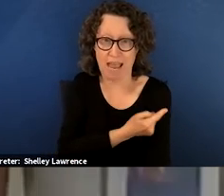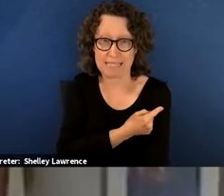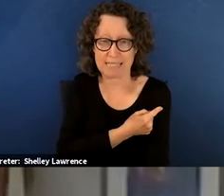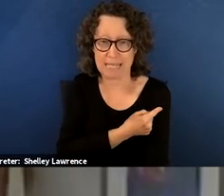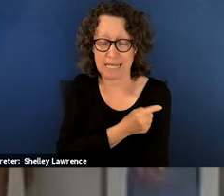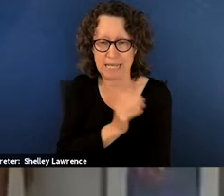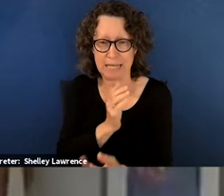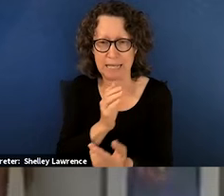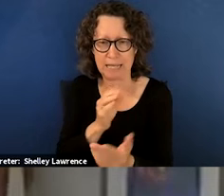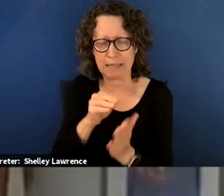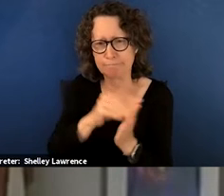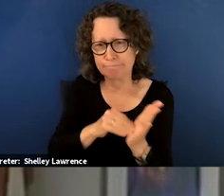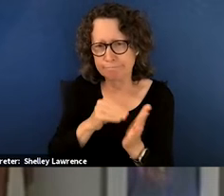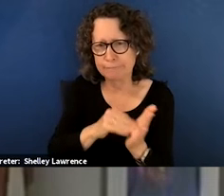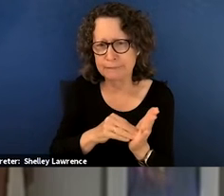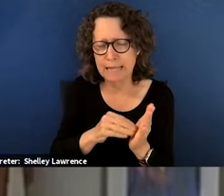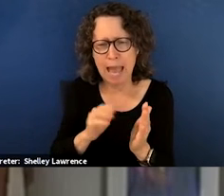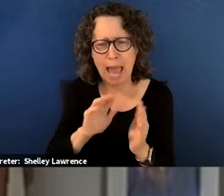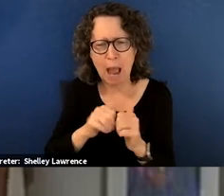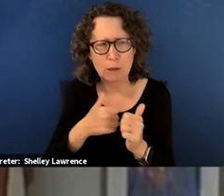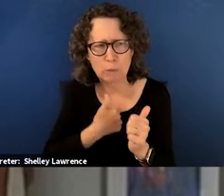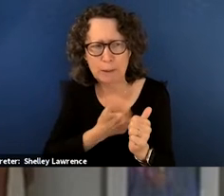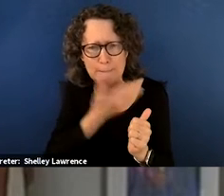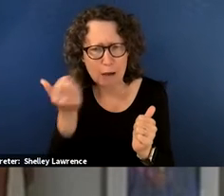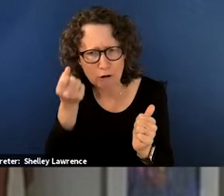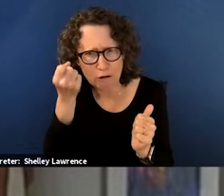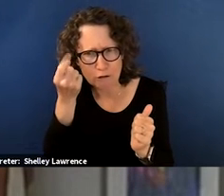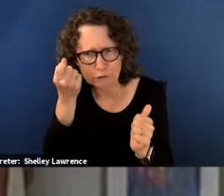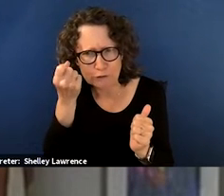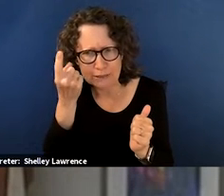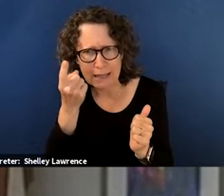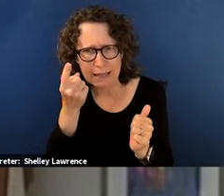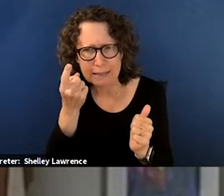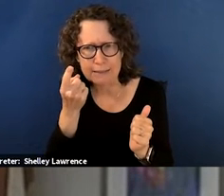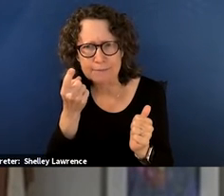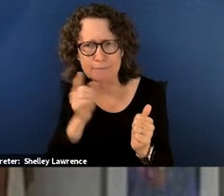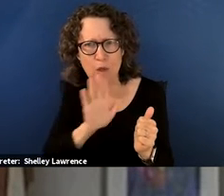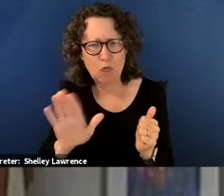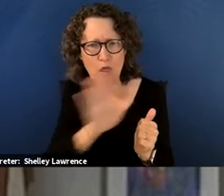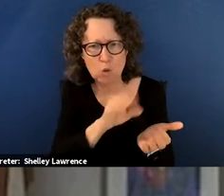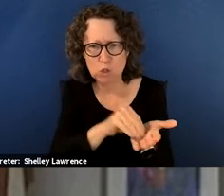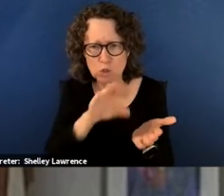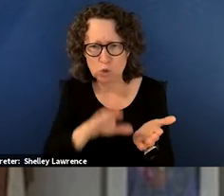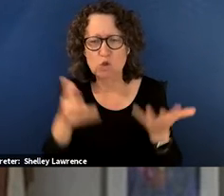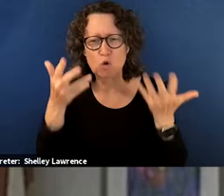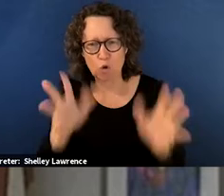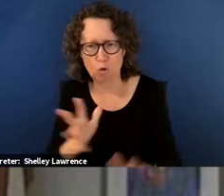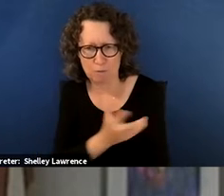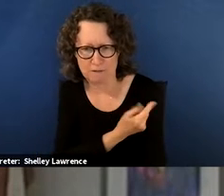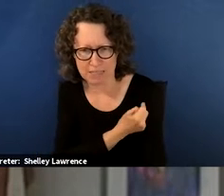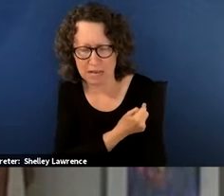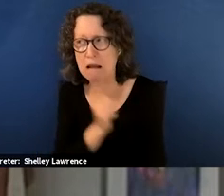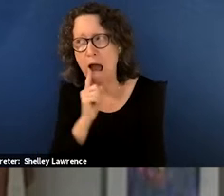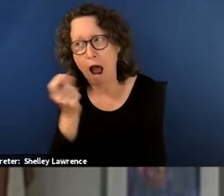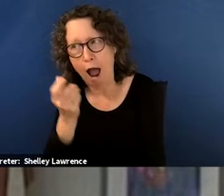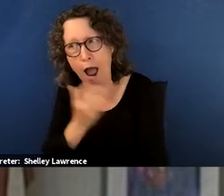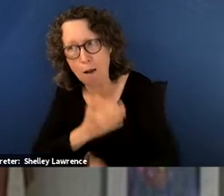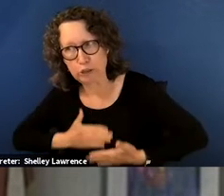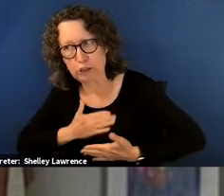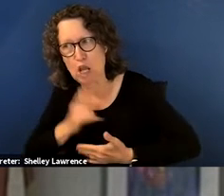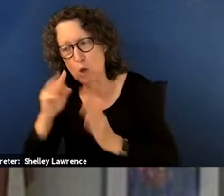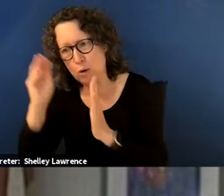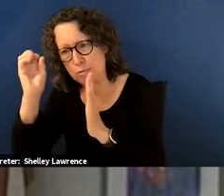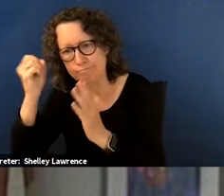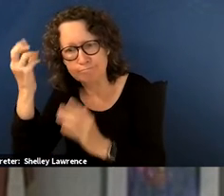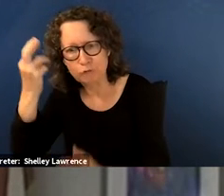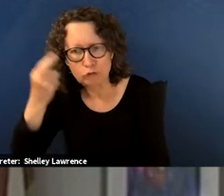los registros de vacunación de estudiantes y qué es lo que podemos hacer para entender más sobre los estudiantes que ya han sido vacunados. Y le